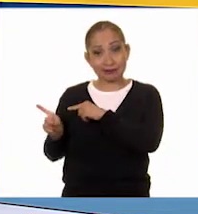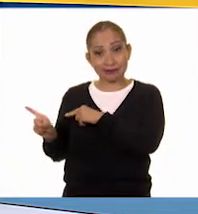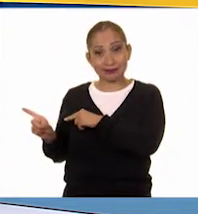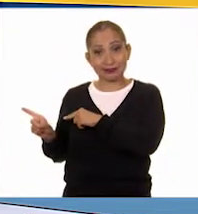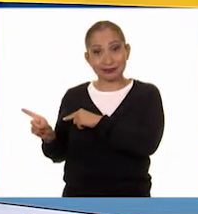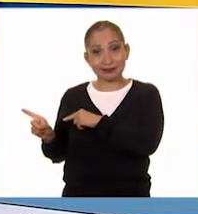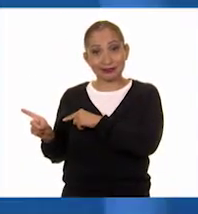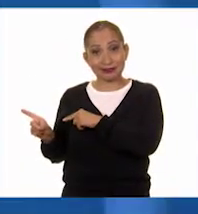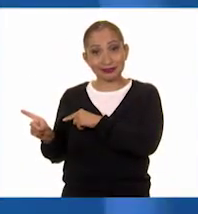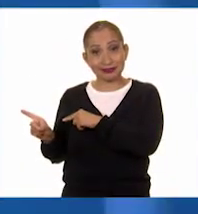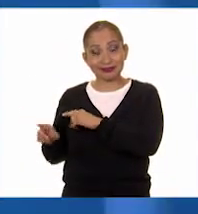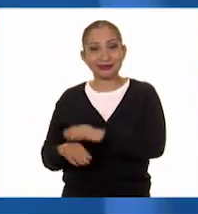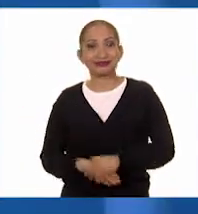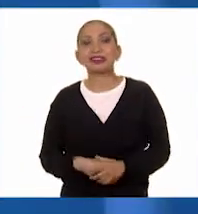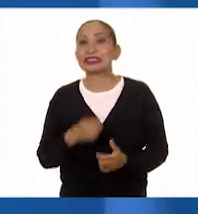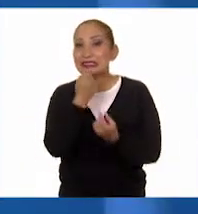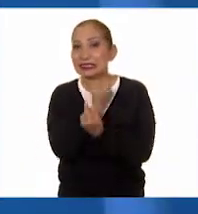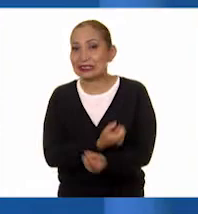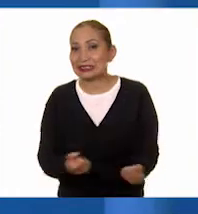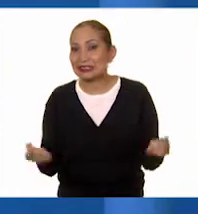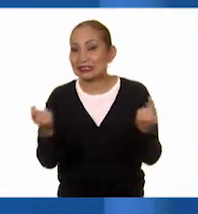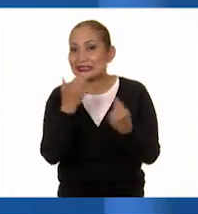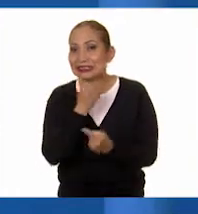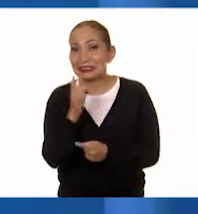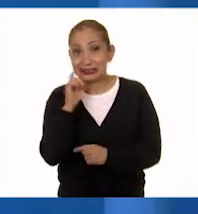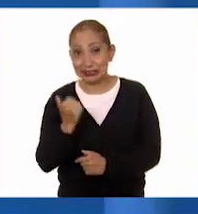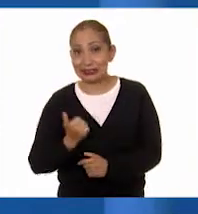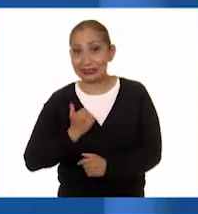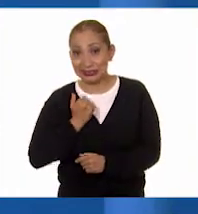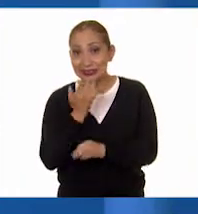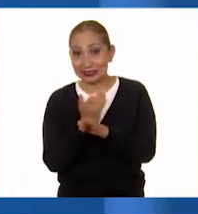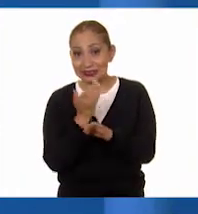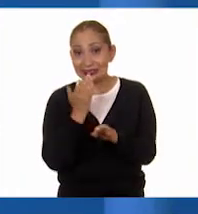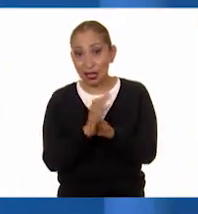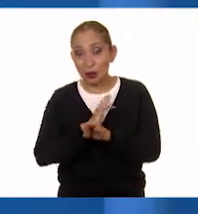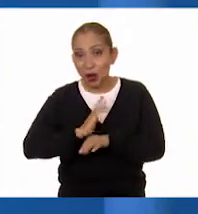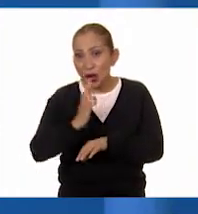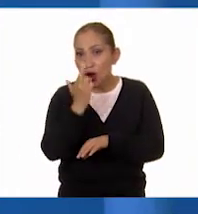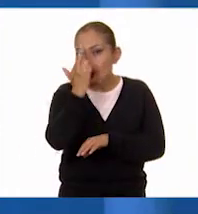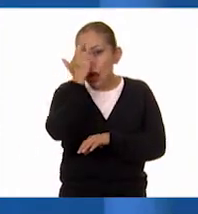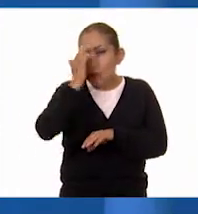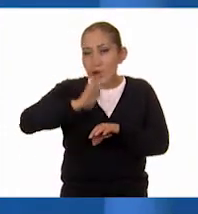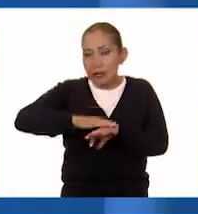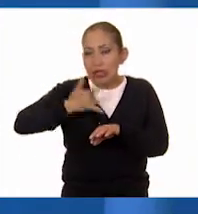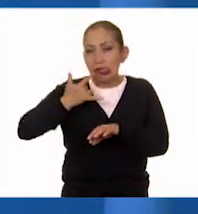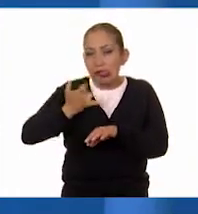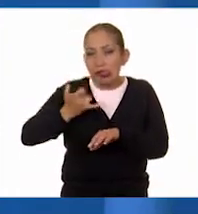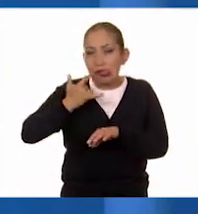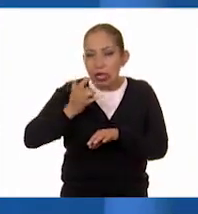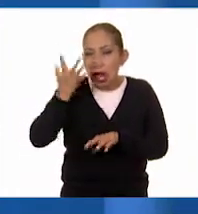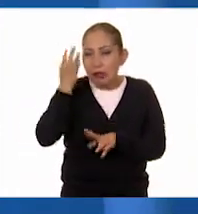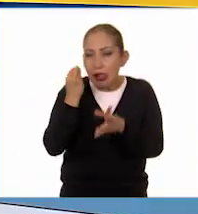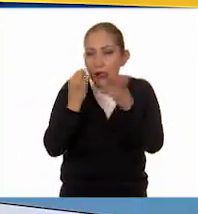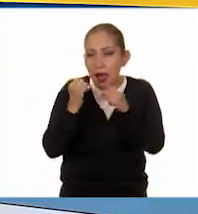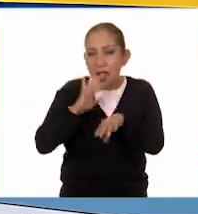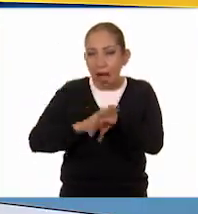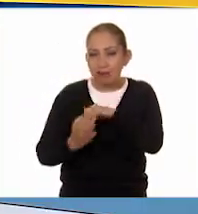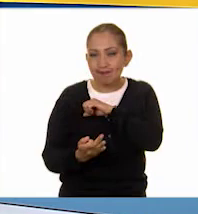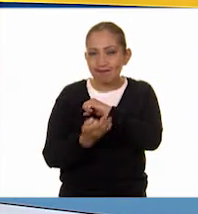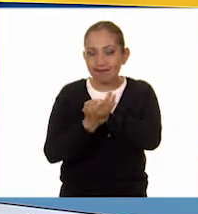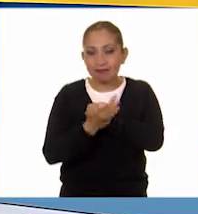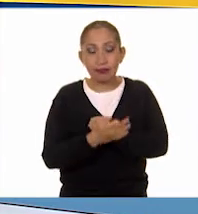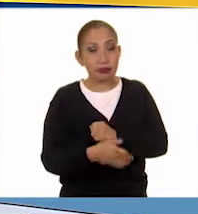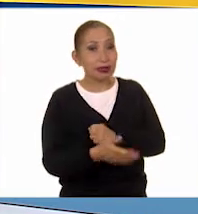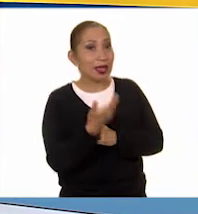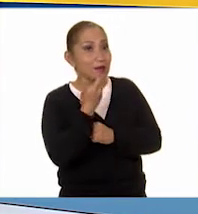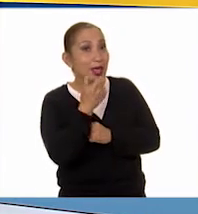Casa 3. Niñas y niños en casa, aprovechen la posibilidad de repasar y fortalecer sus aprendizajes. Qué